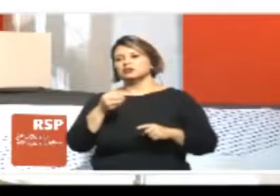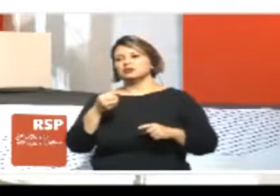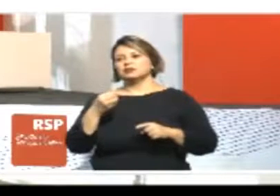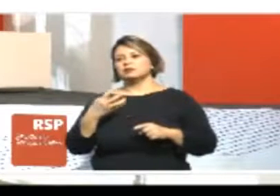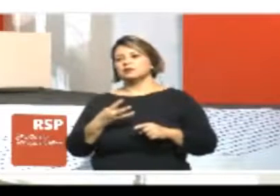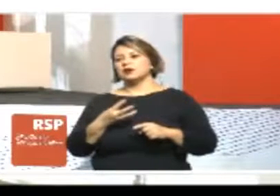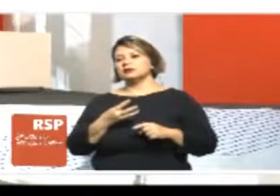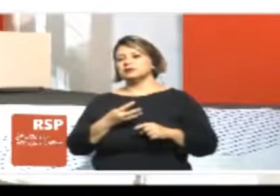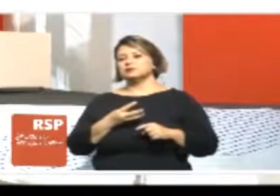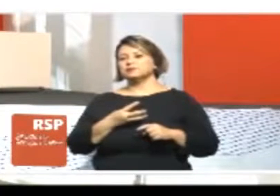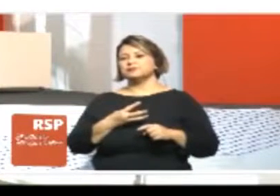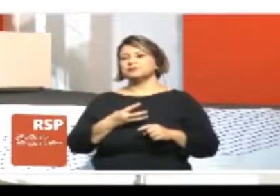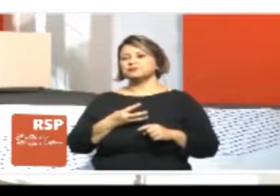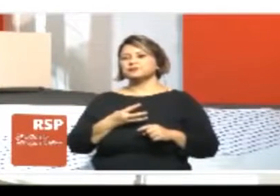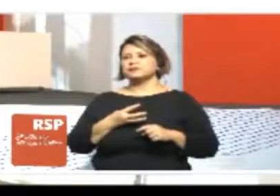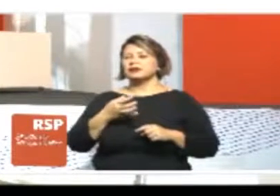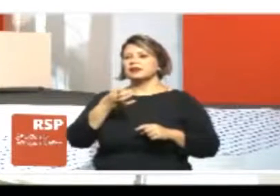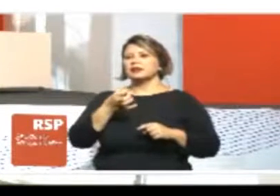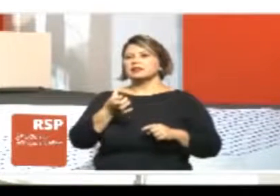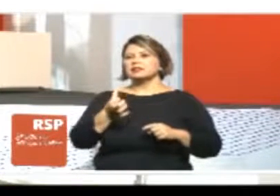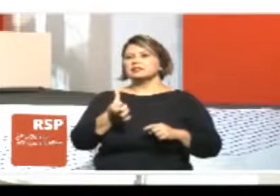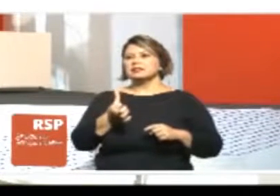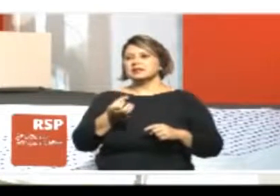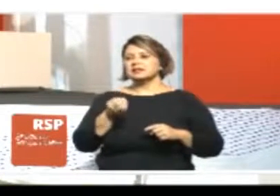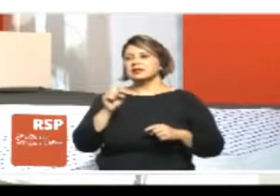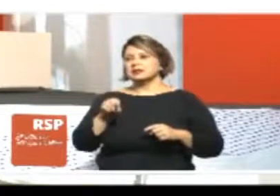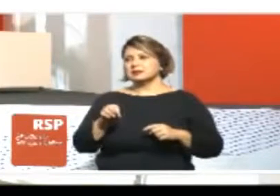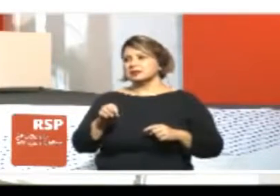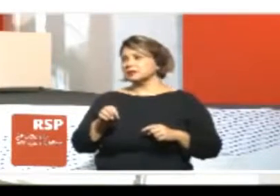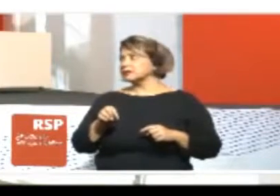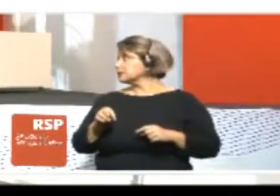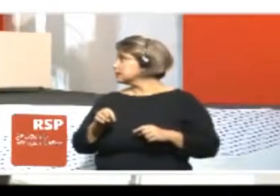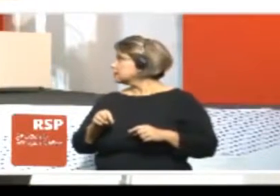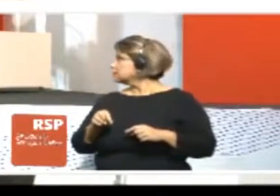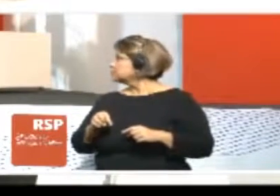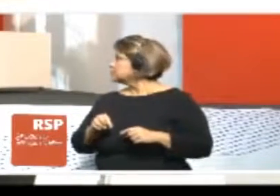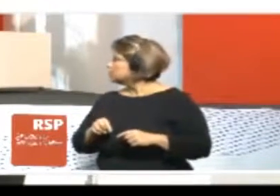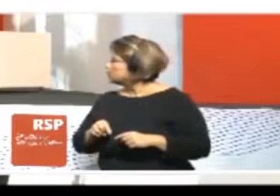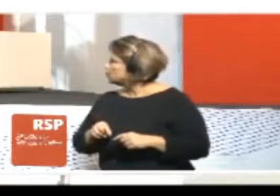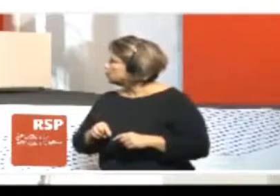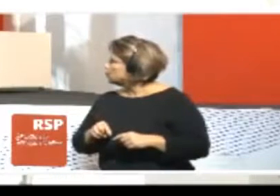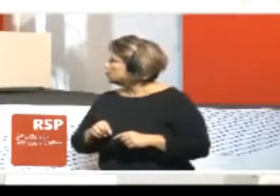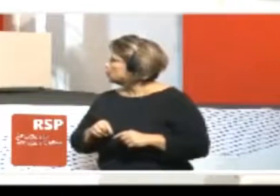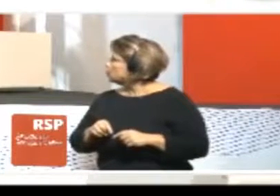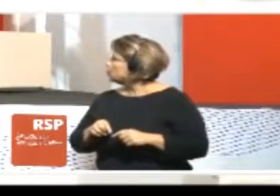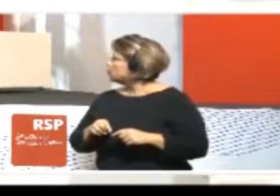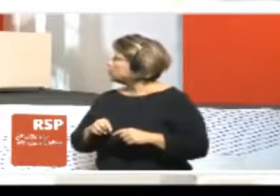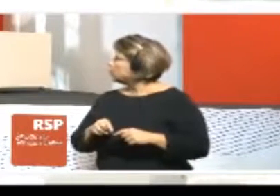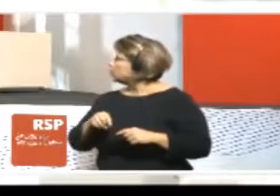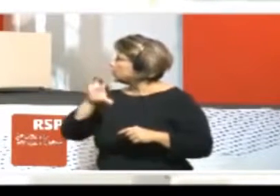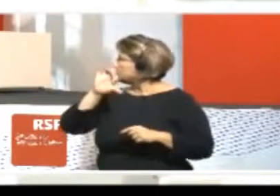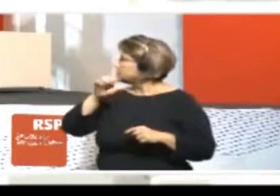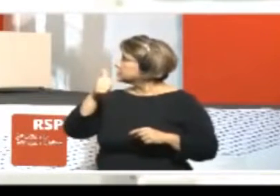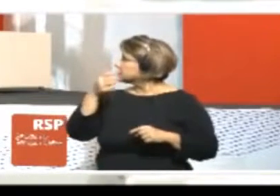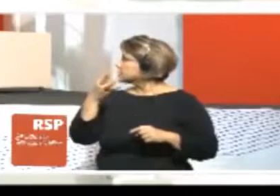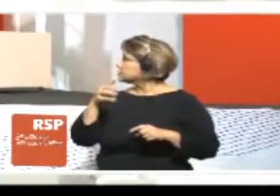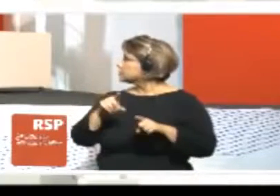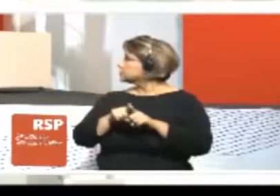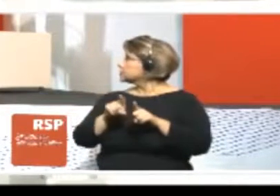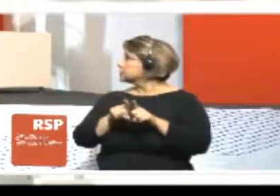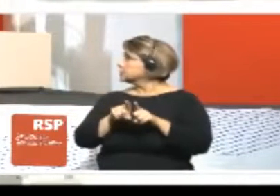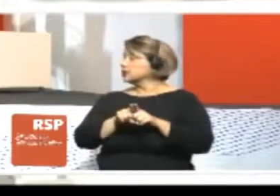60.940 puestos que se estudiaron, desde 2003 hasta la fecha,